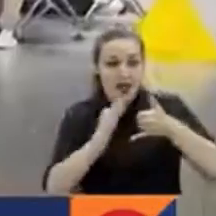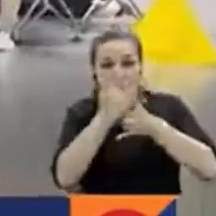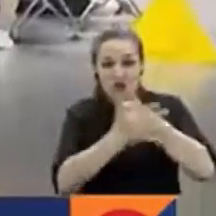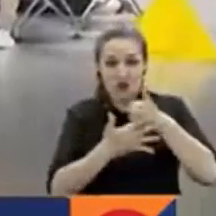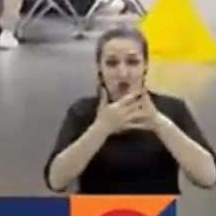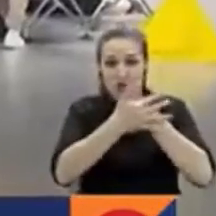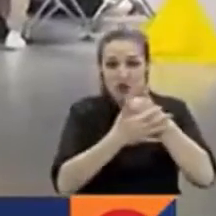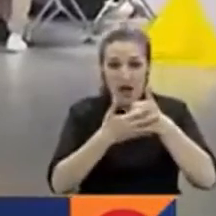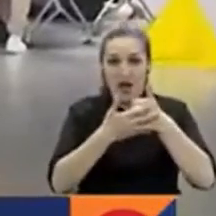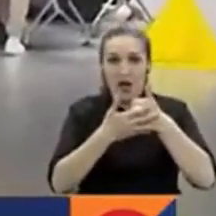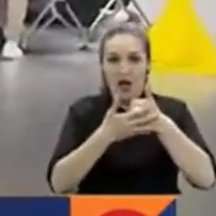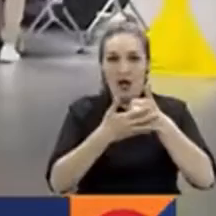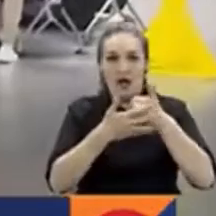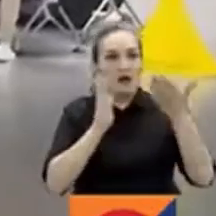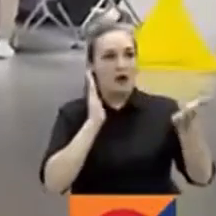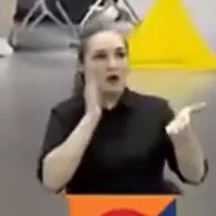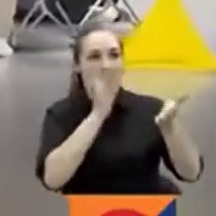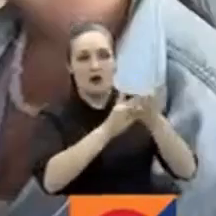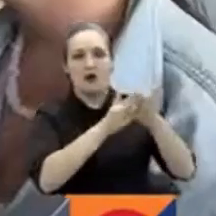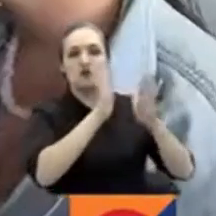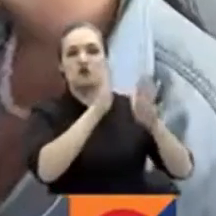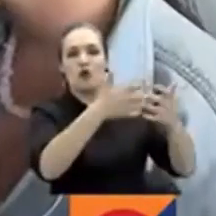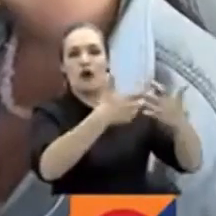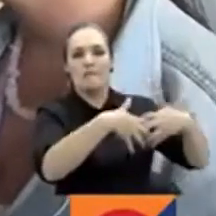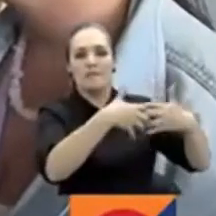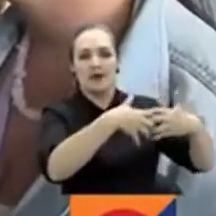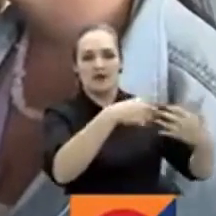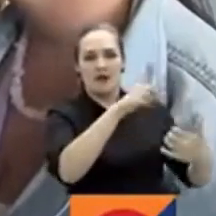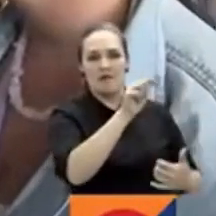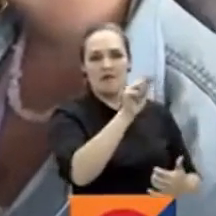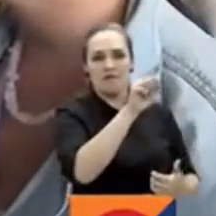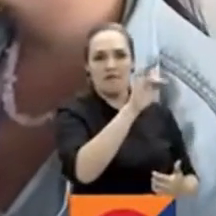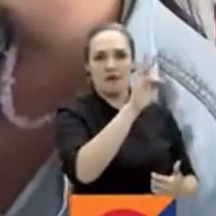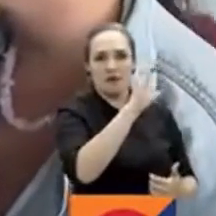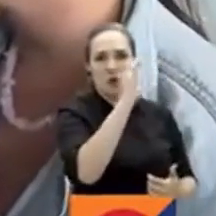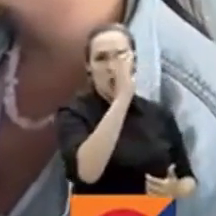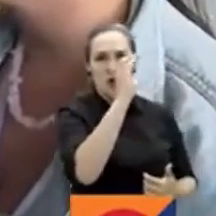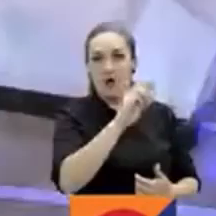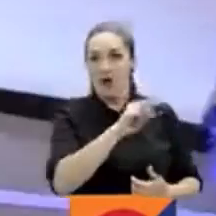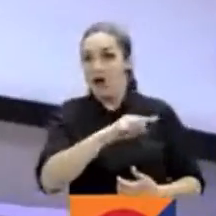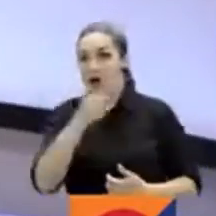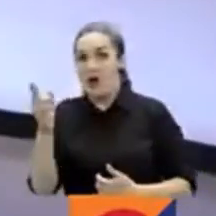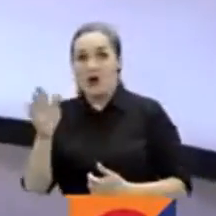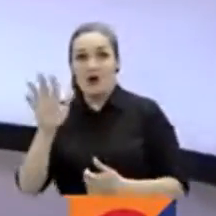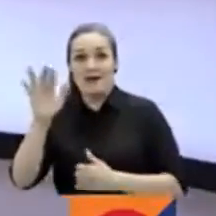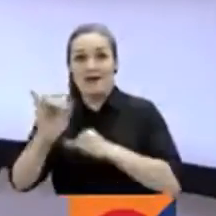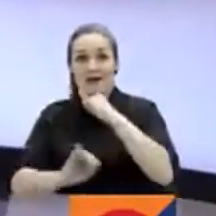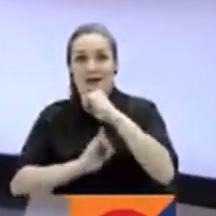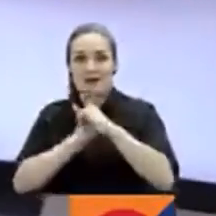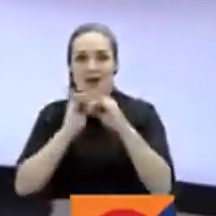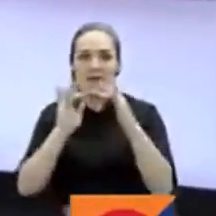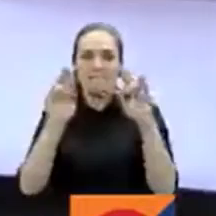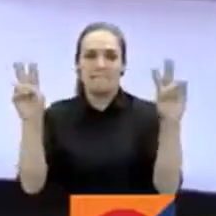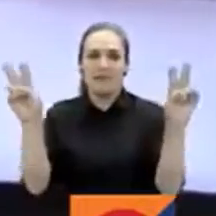demanda debe ser contra la sociedad FAS Colombia y si son internacionales debe ser contra Viva Airlines.